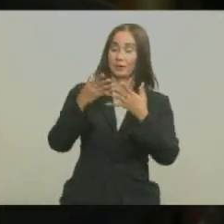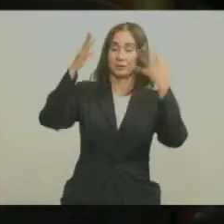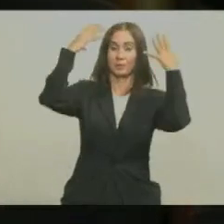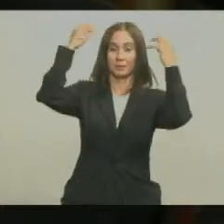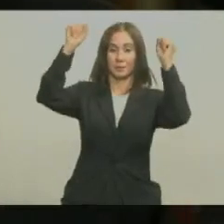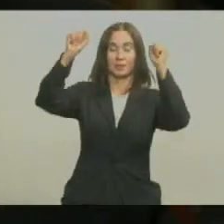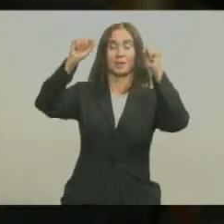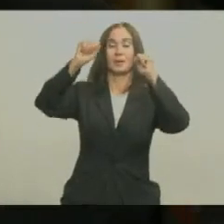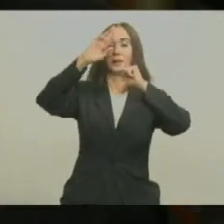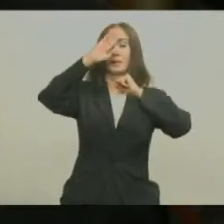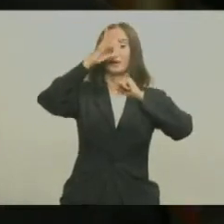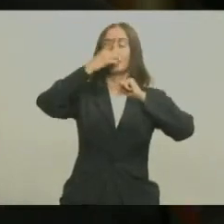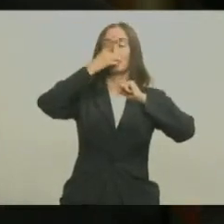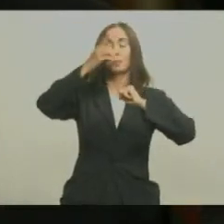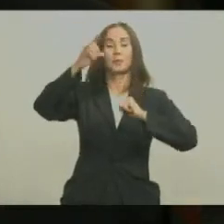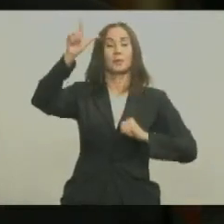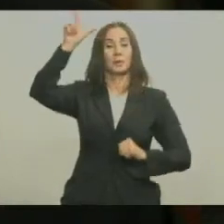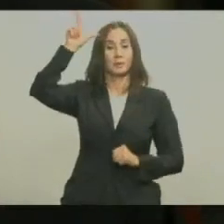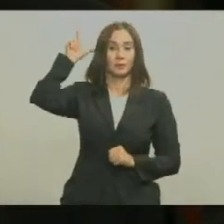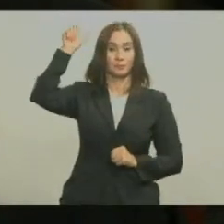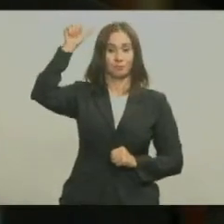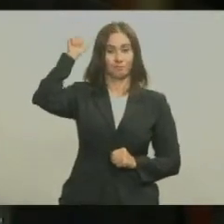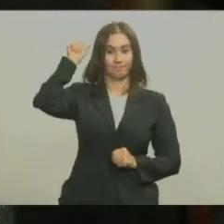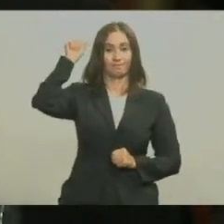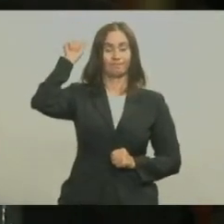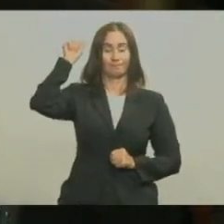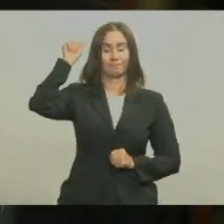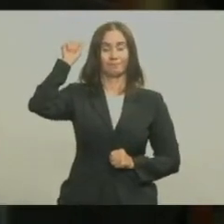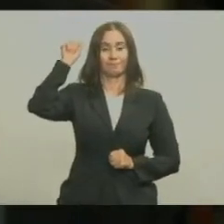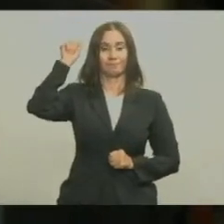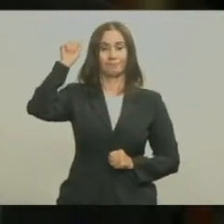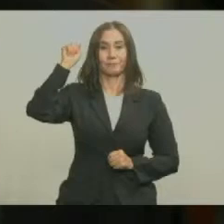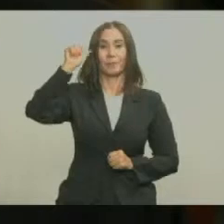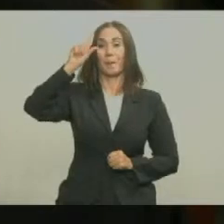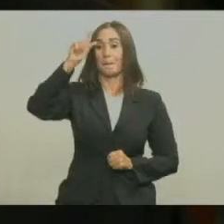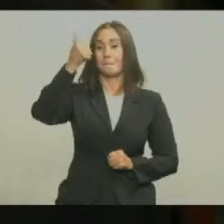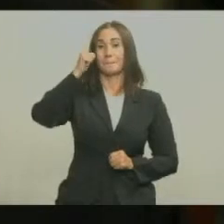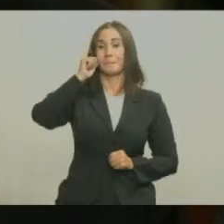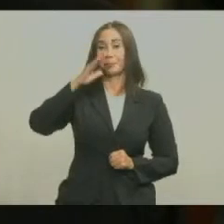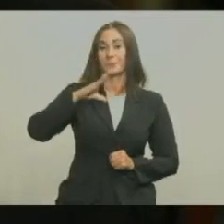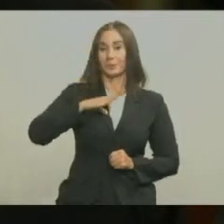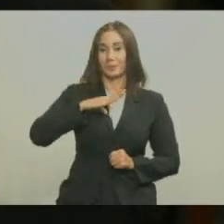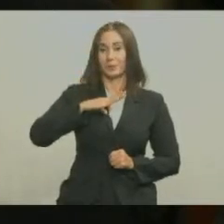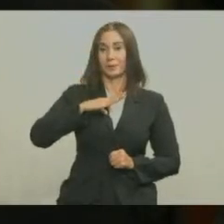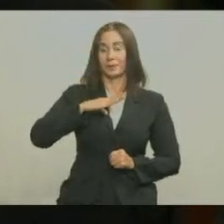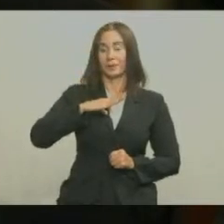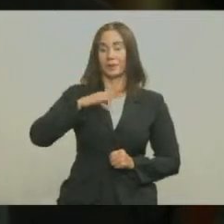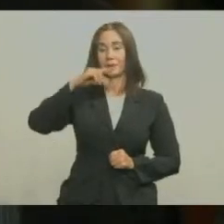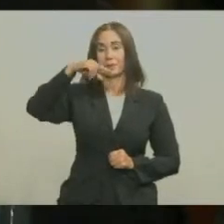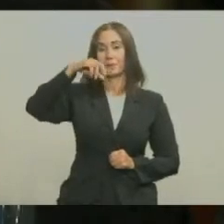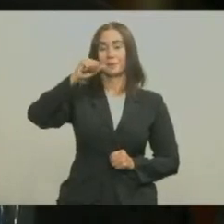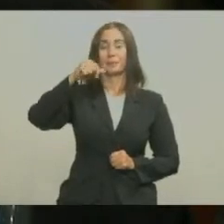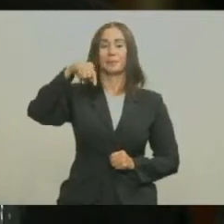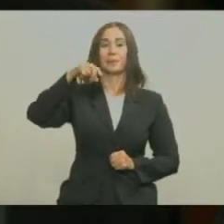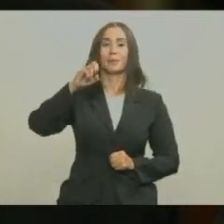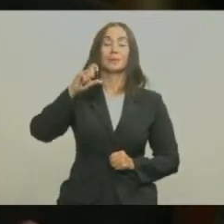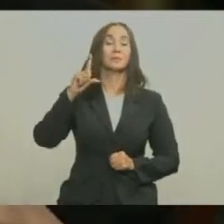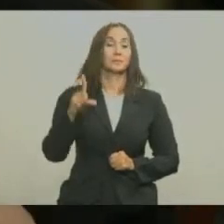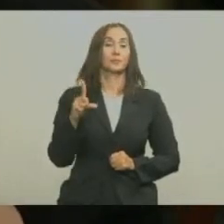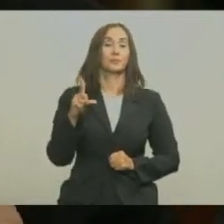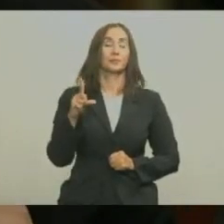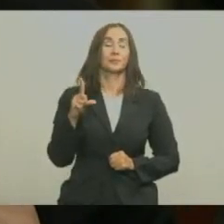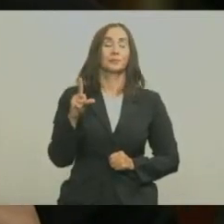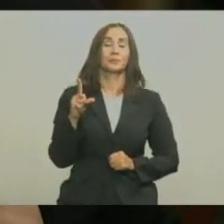de la República, Luis Abinader, señora primera dama, Raquel Arbaje,